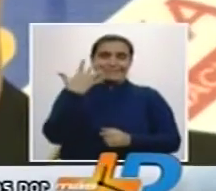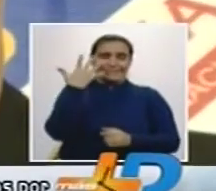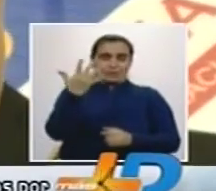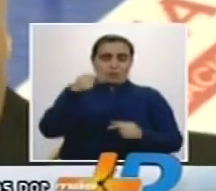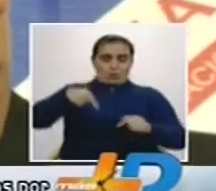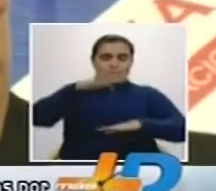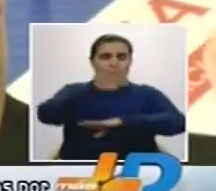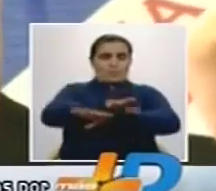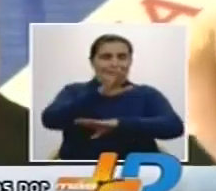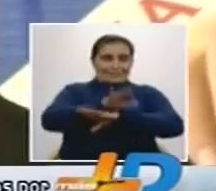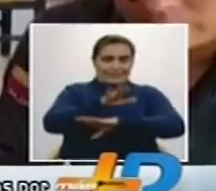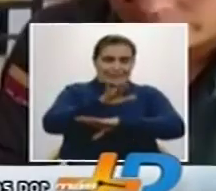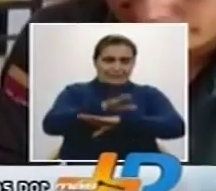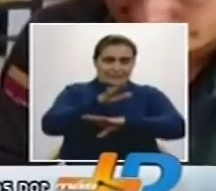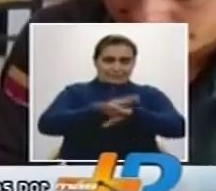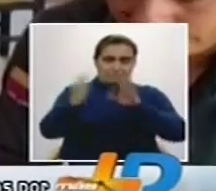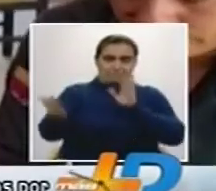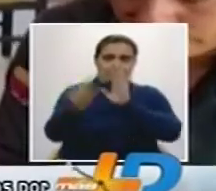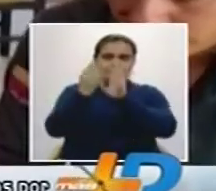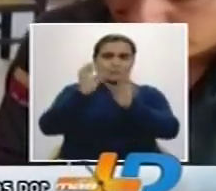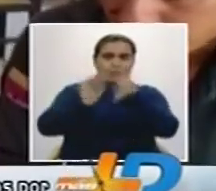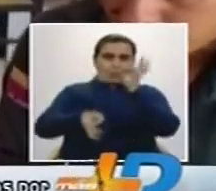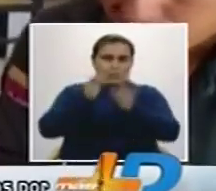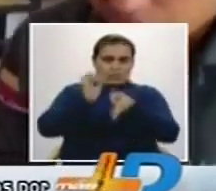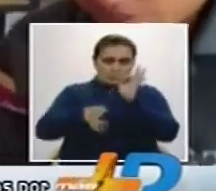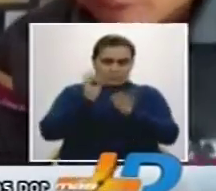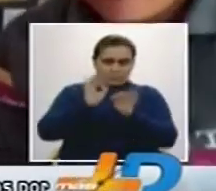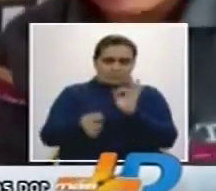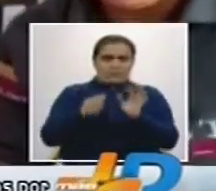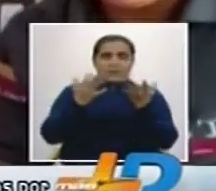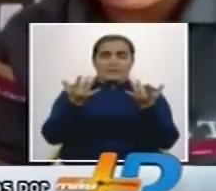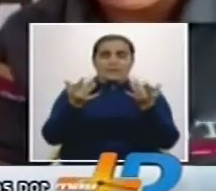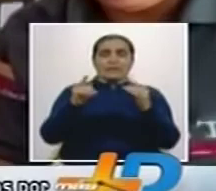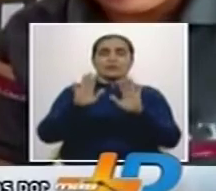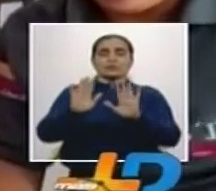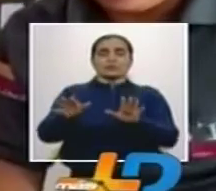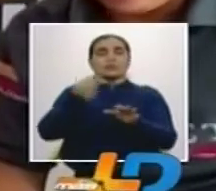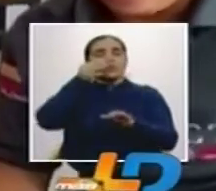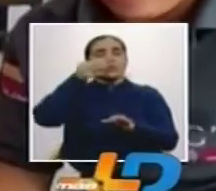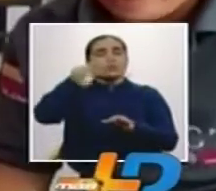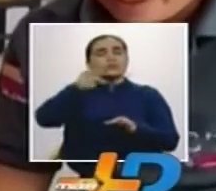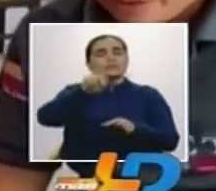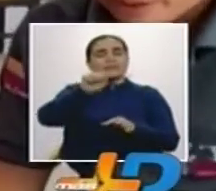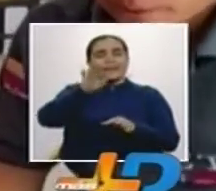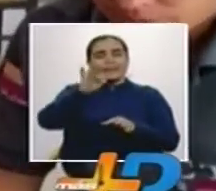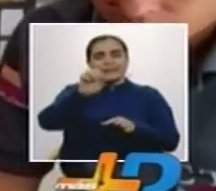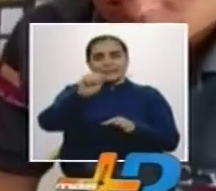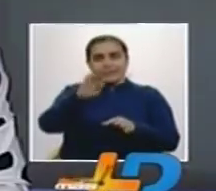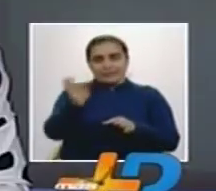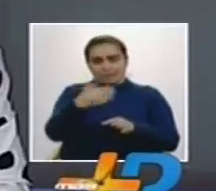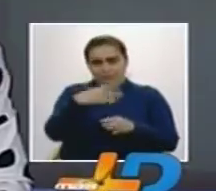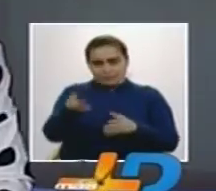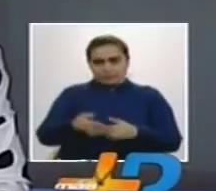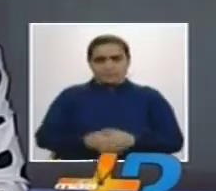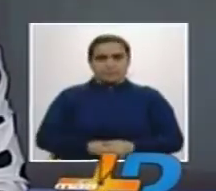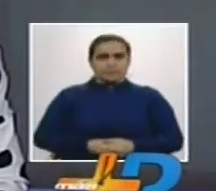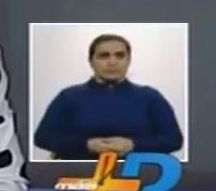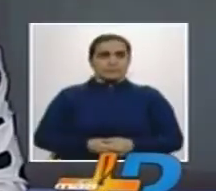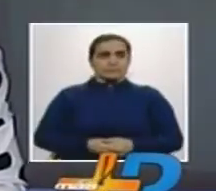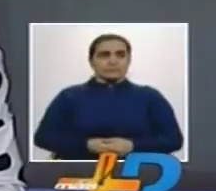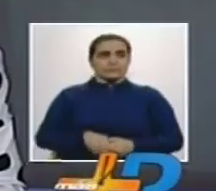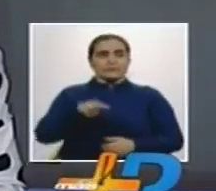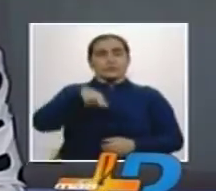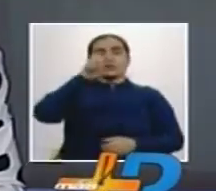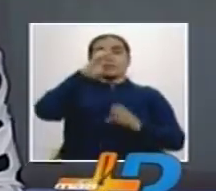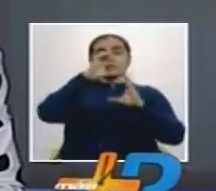Esta tarde se realizarán las audiencias previas de los uniformados en el Palacio de Justicia de Santander de Quilichao, en el norte del Cauca. En el norte